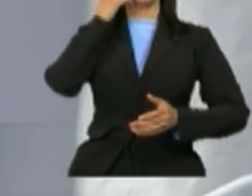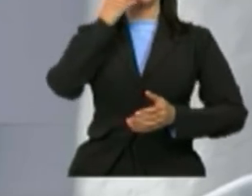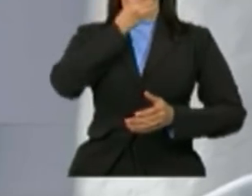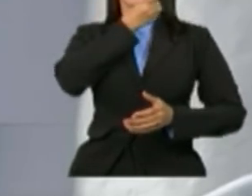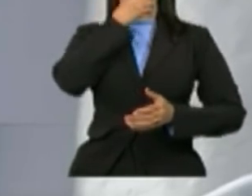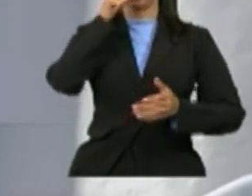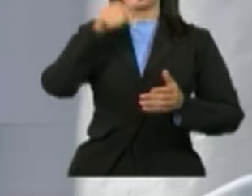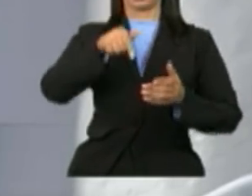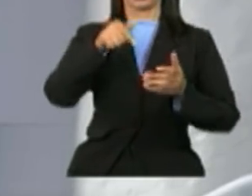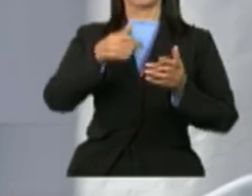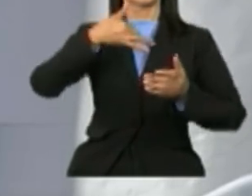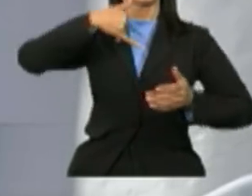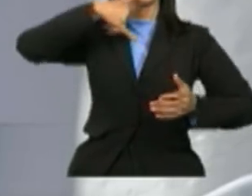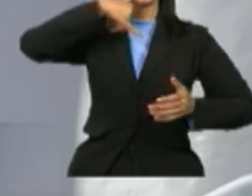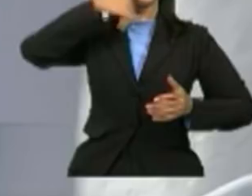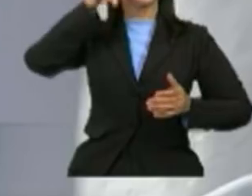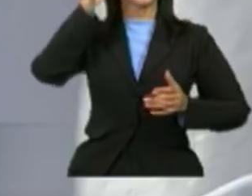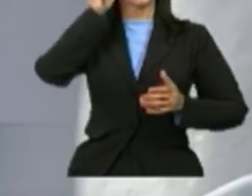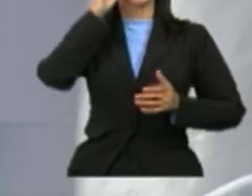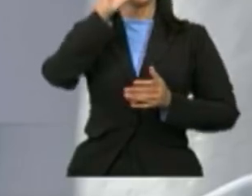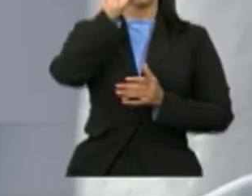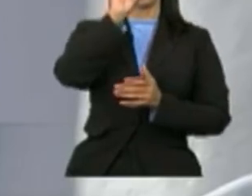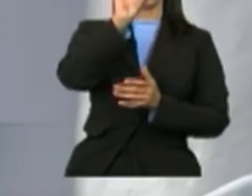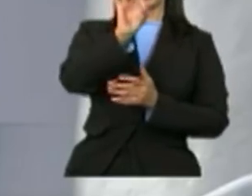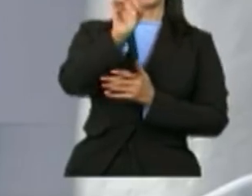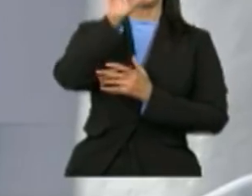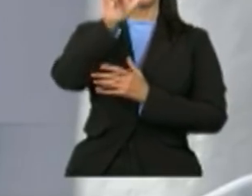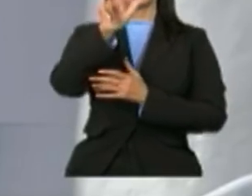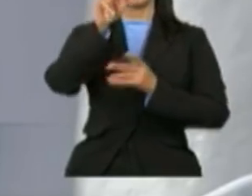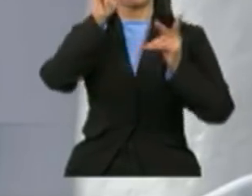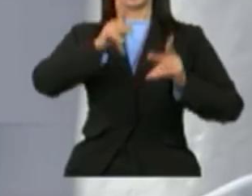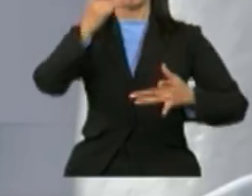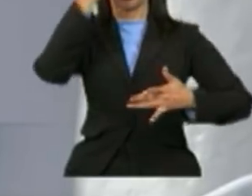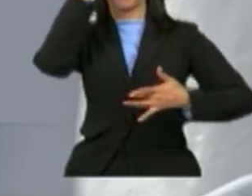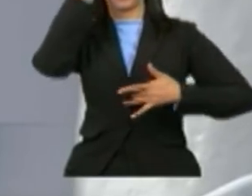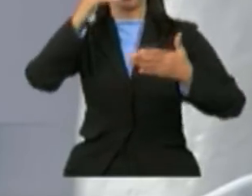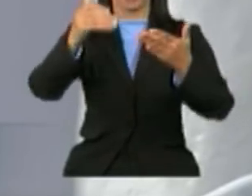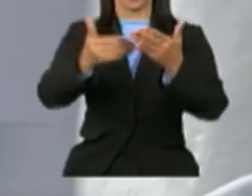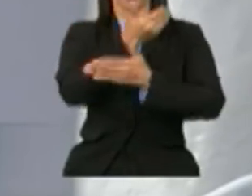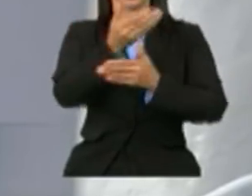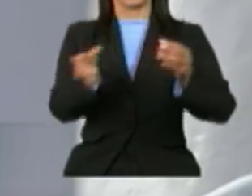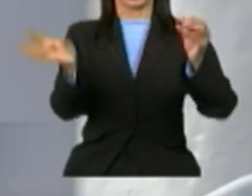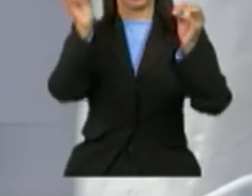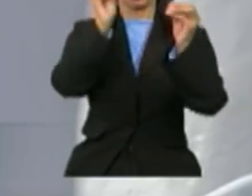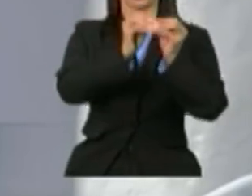Nacional registró ayer 83 nuevos casos, acumulando